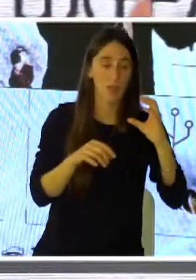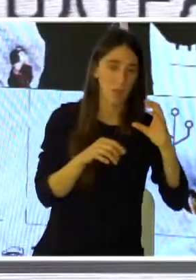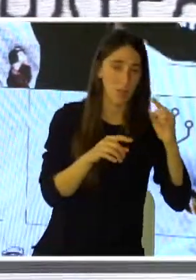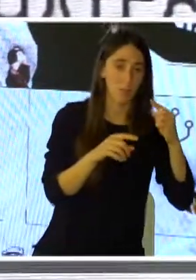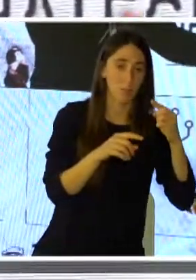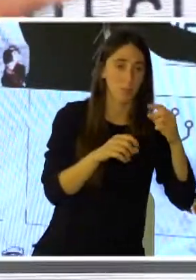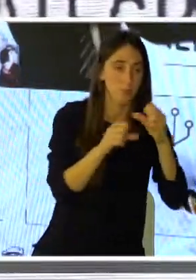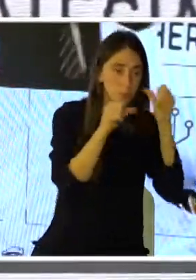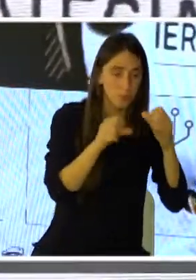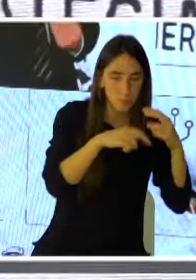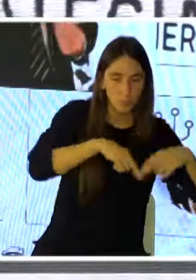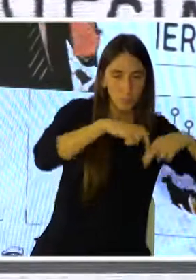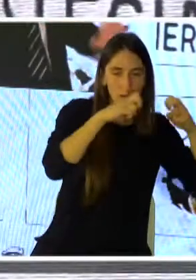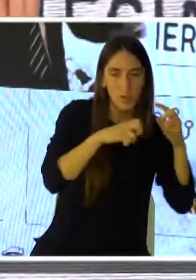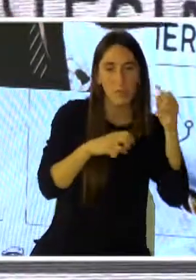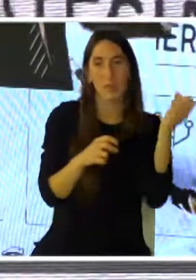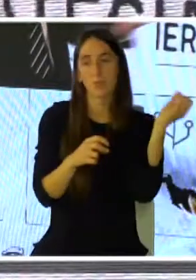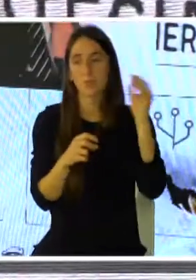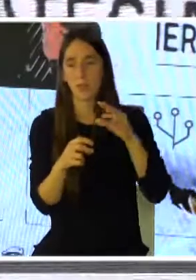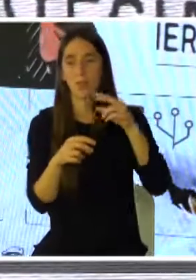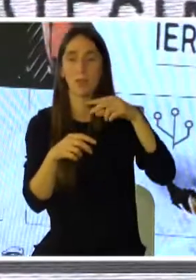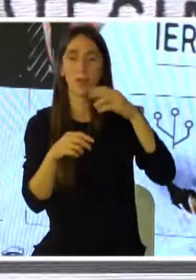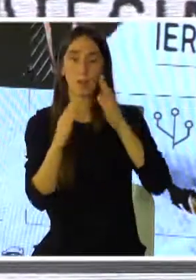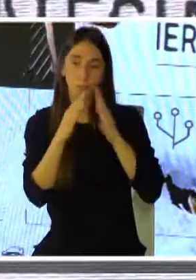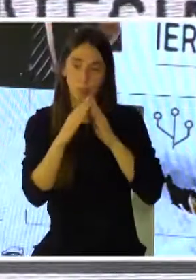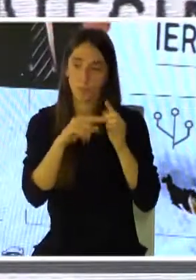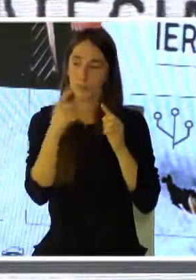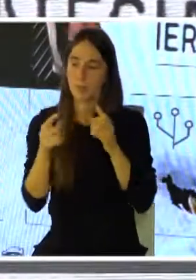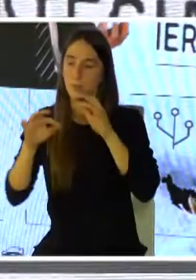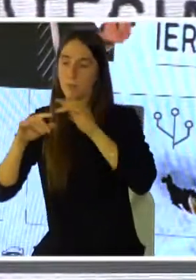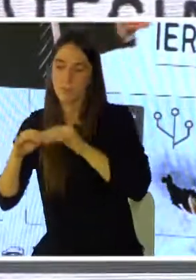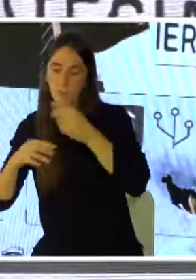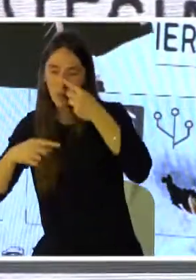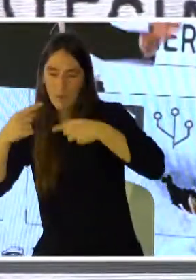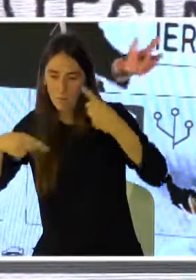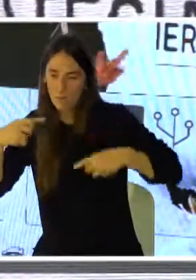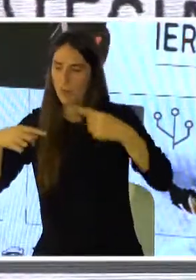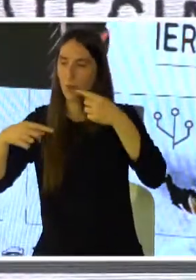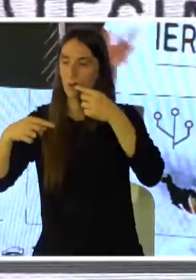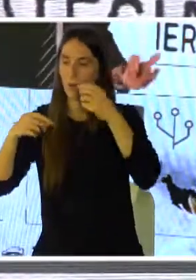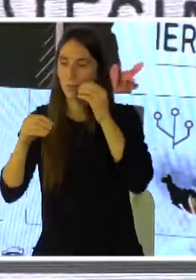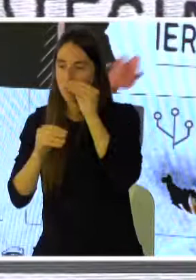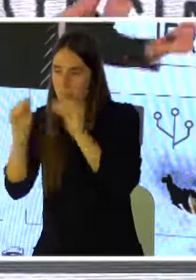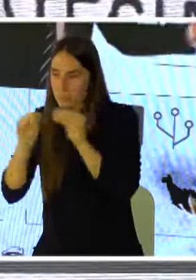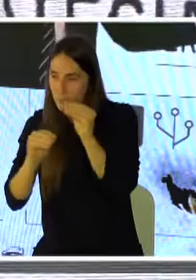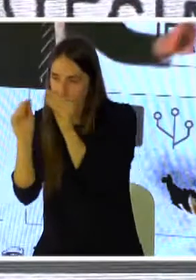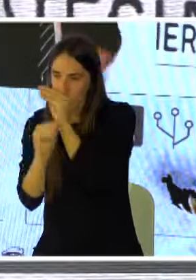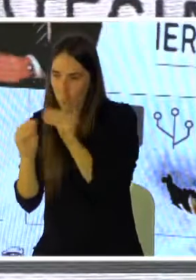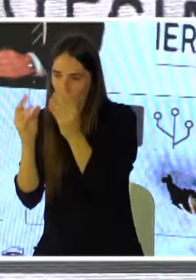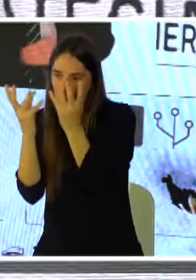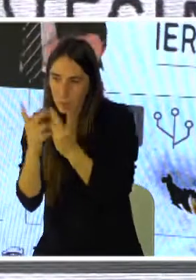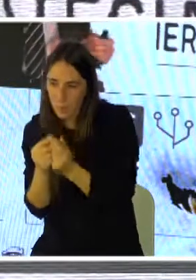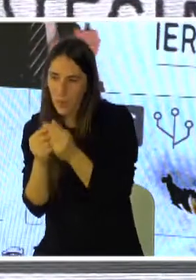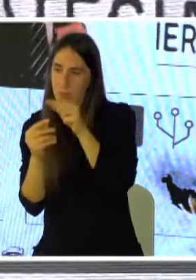se carga en el software, del otro lado se ve en forma transparente, se valida, se hacen los ajustes, se apretan algunos botones y eso